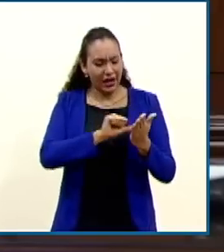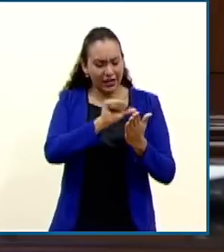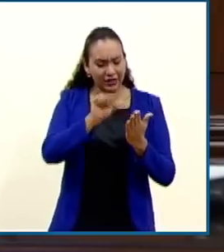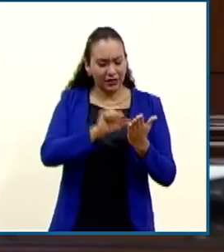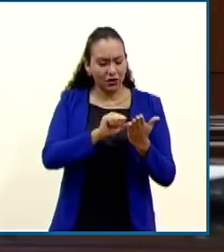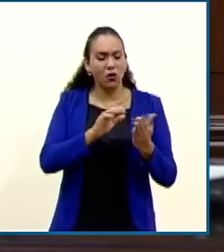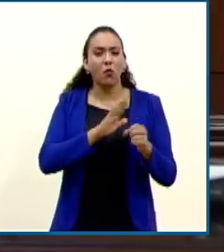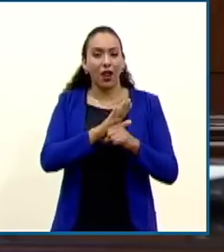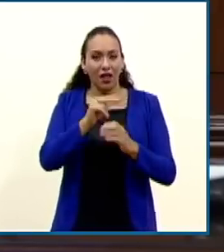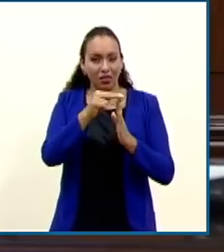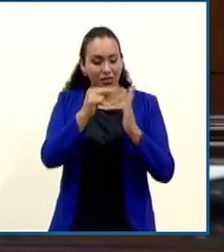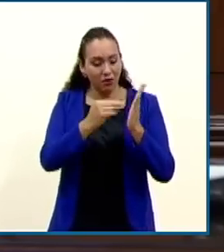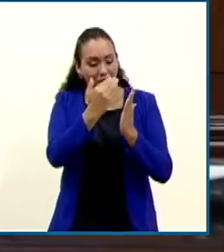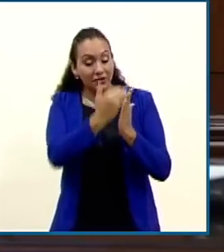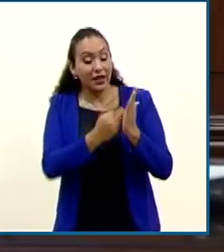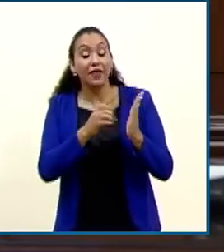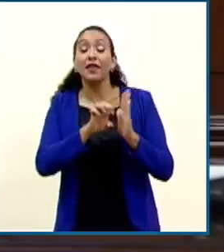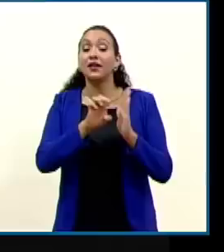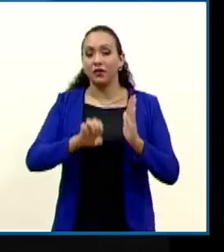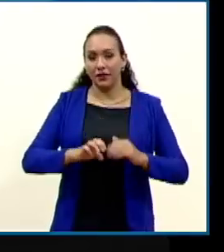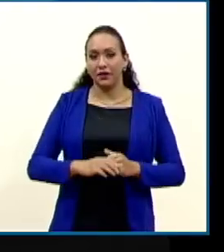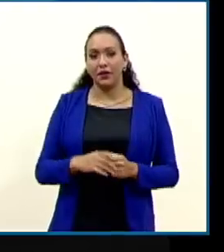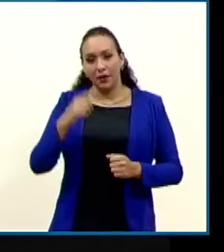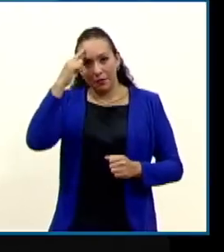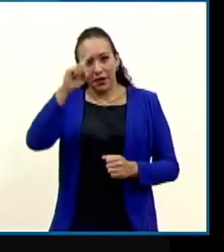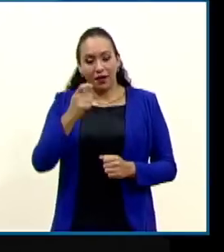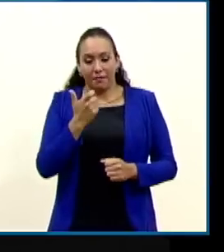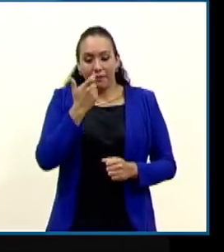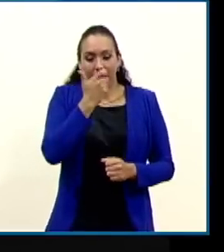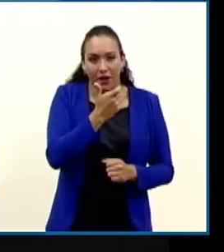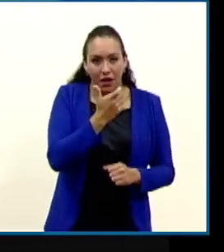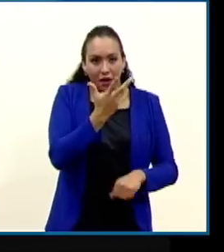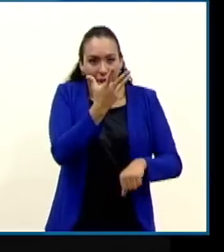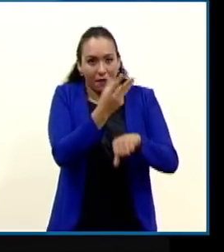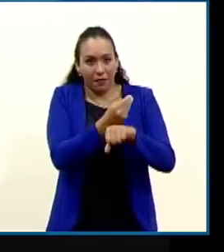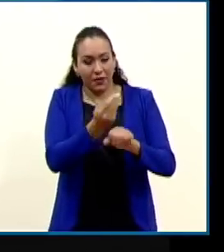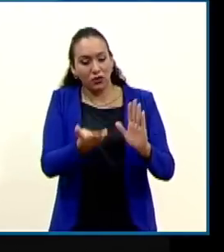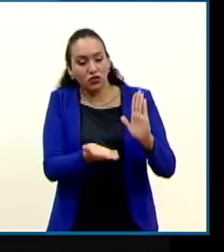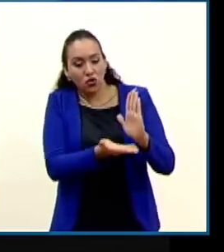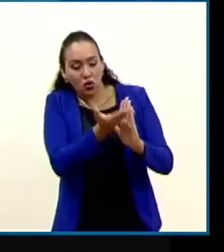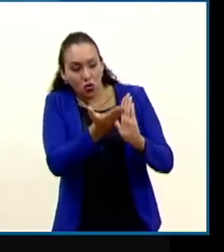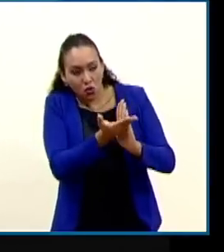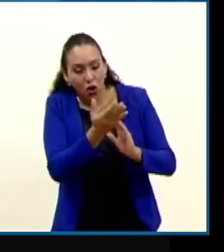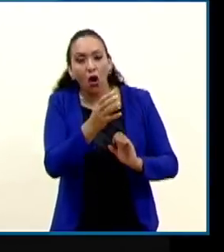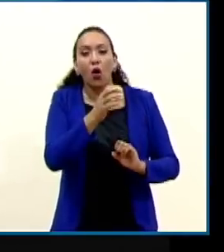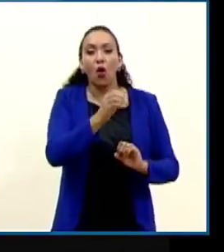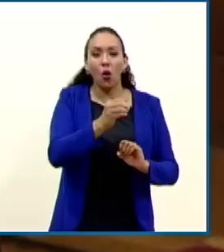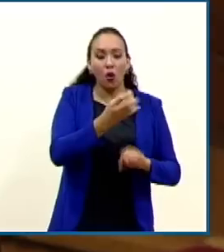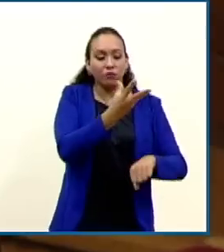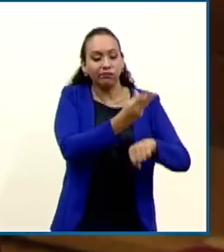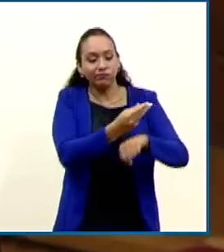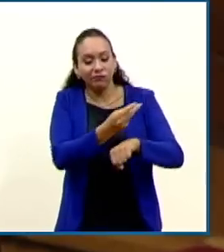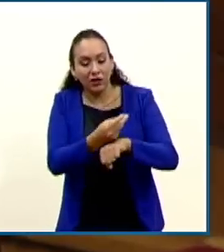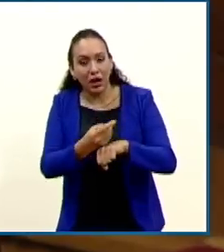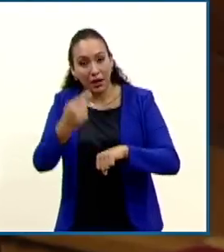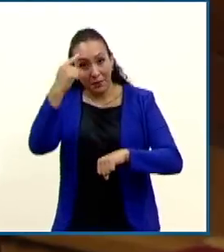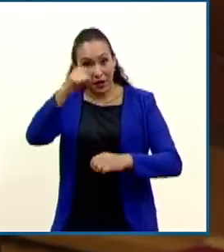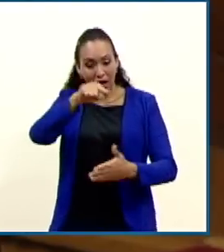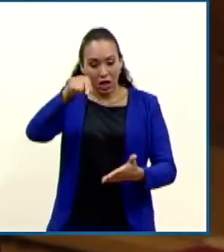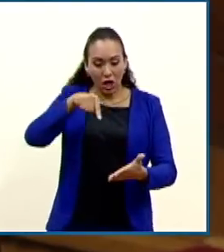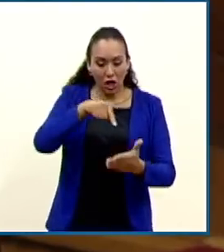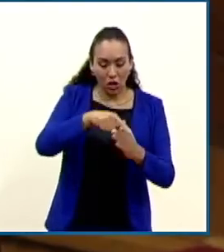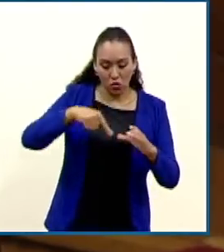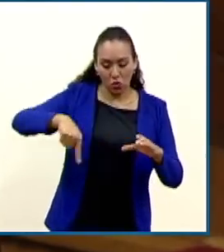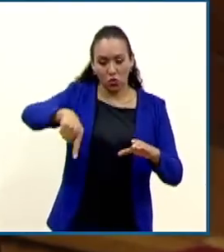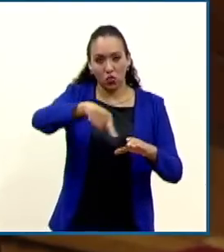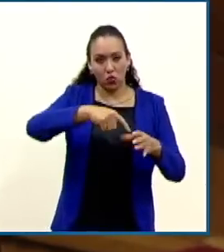invalidó las normas que preveían un pago por el otorgamiento de permisos para la construcción y remodelación de pozos de extracción de hidrocarburos, así como un pago